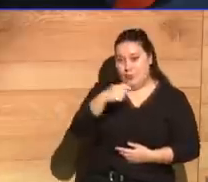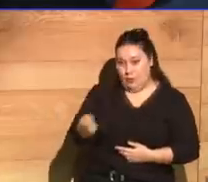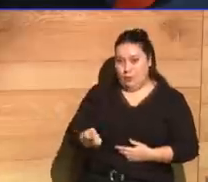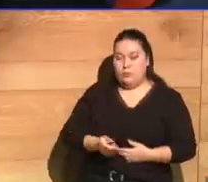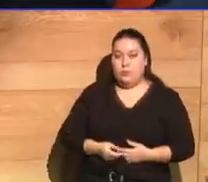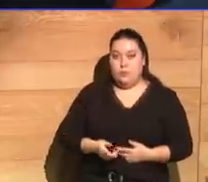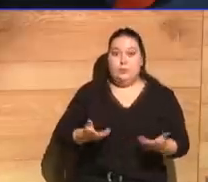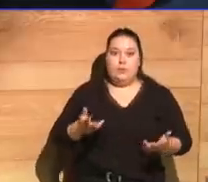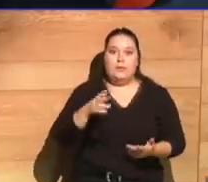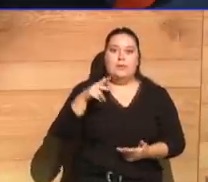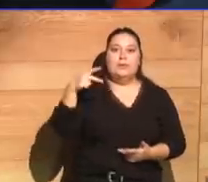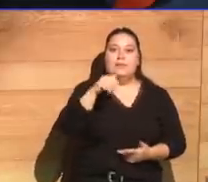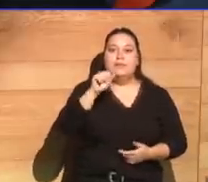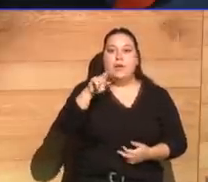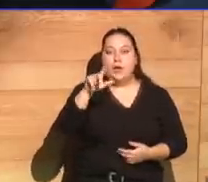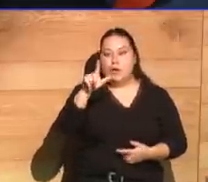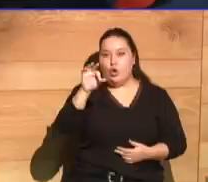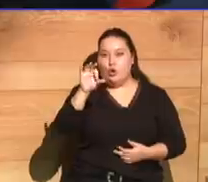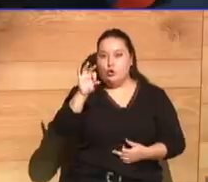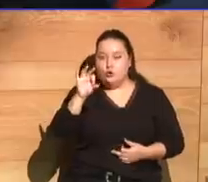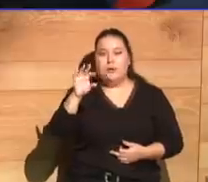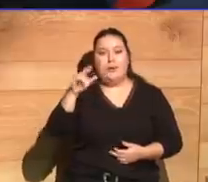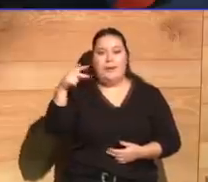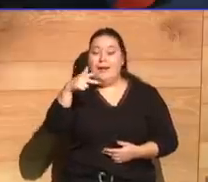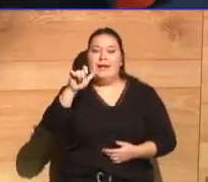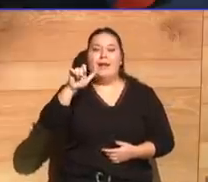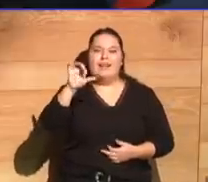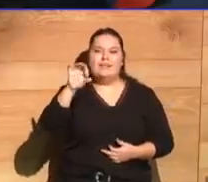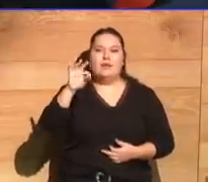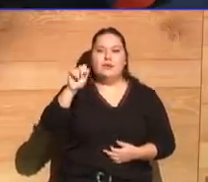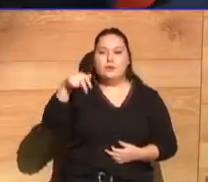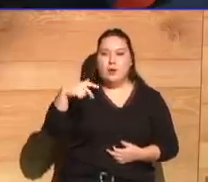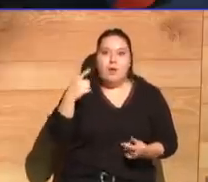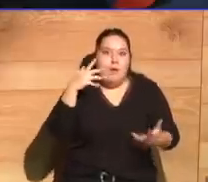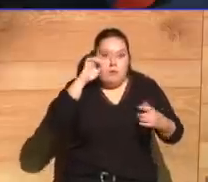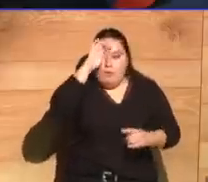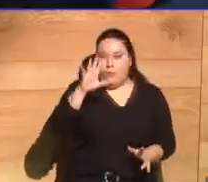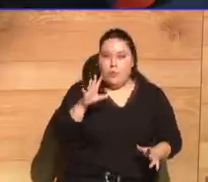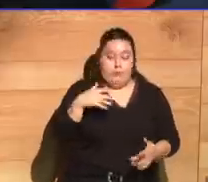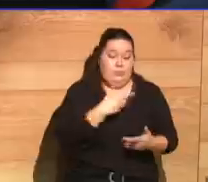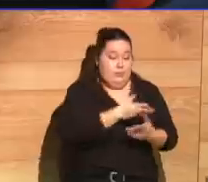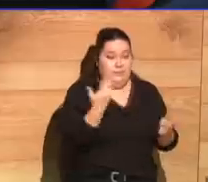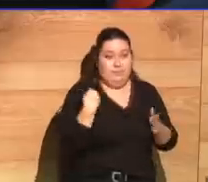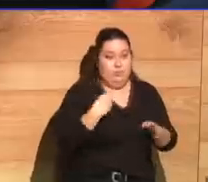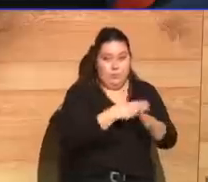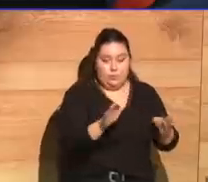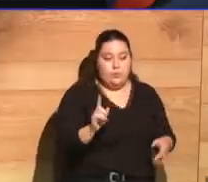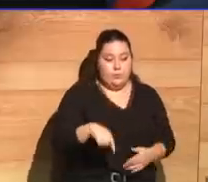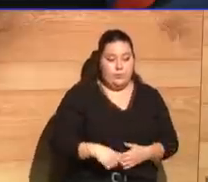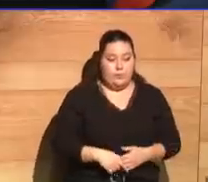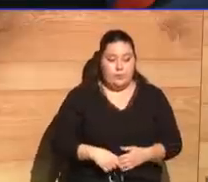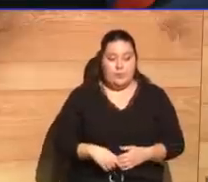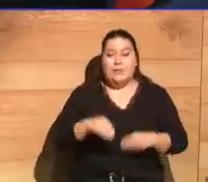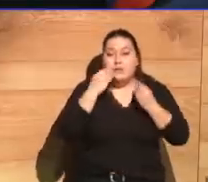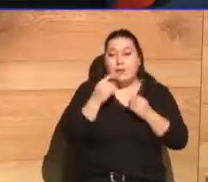cual, Charlton Heston se encogió de hombros y dijo, ah, muy bien, dos por el precio de uno. Y obviamente todos montaron en cólera. Y a partir de ahí, la historia del